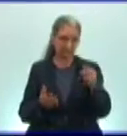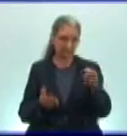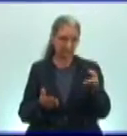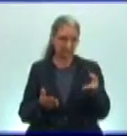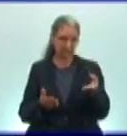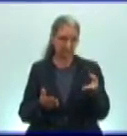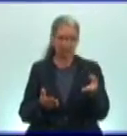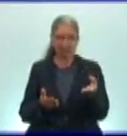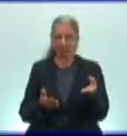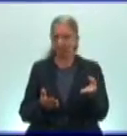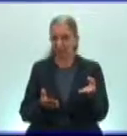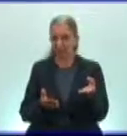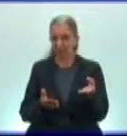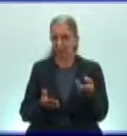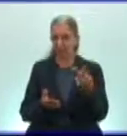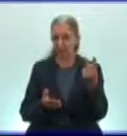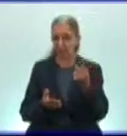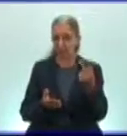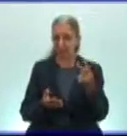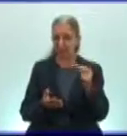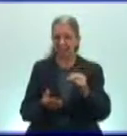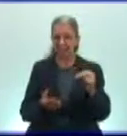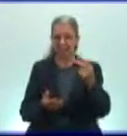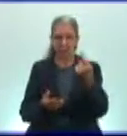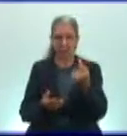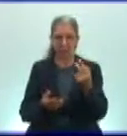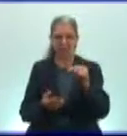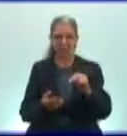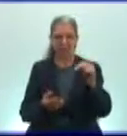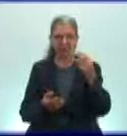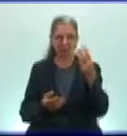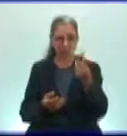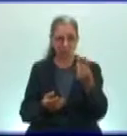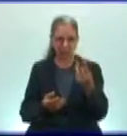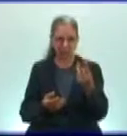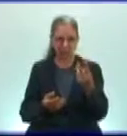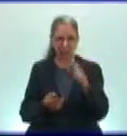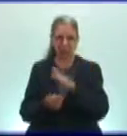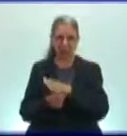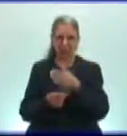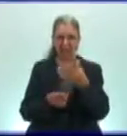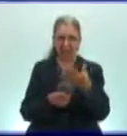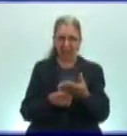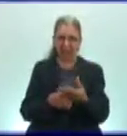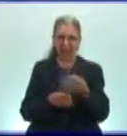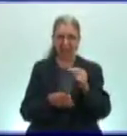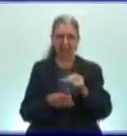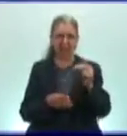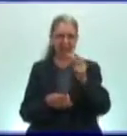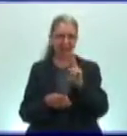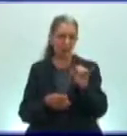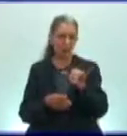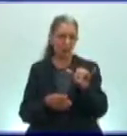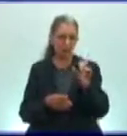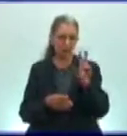hablando de 2 niveles de energía. Esta distribución llega hasta n igual 2.